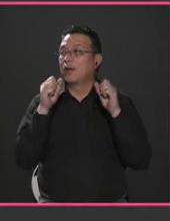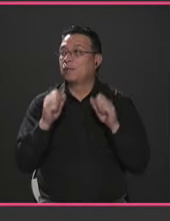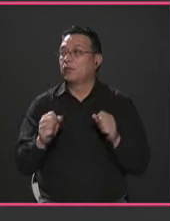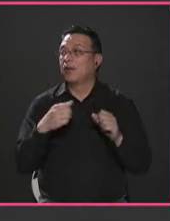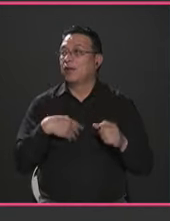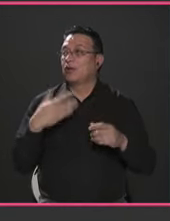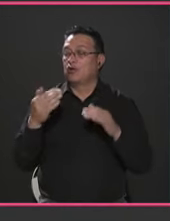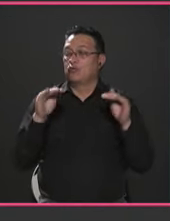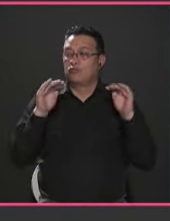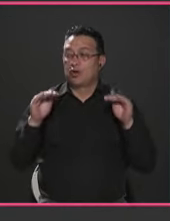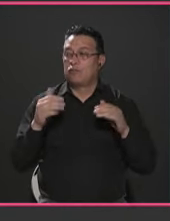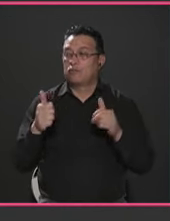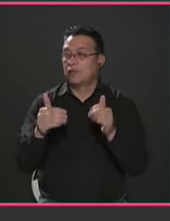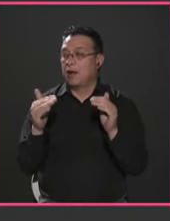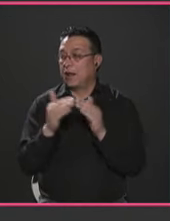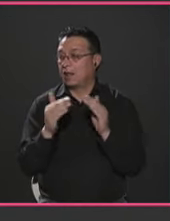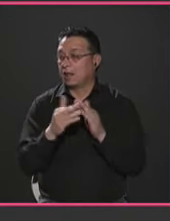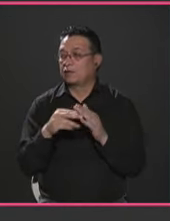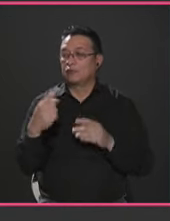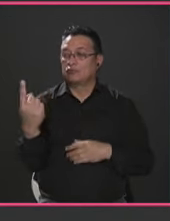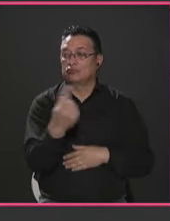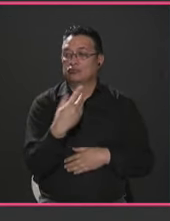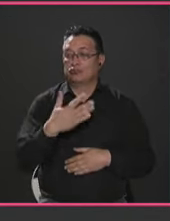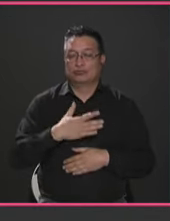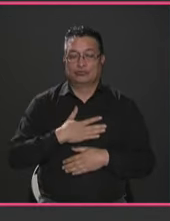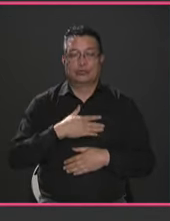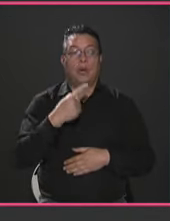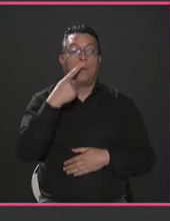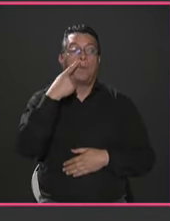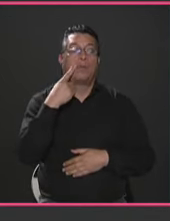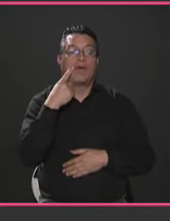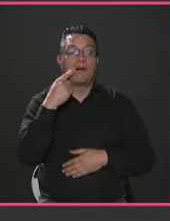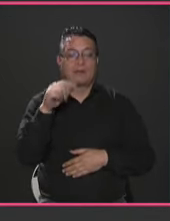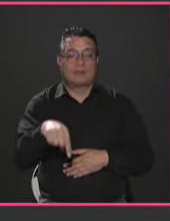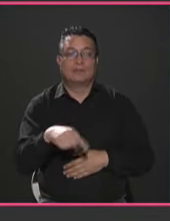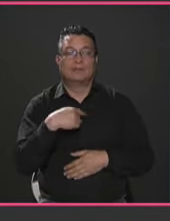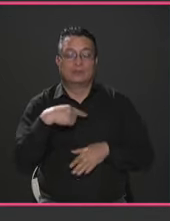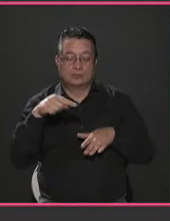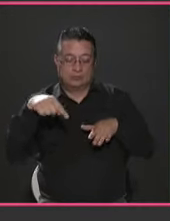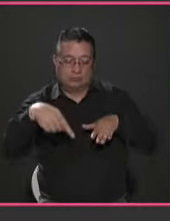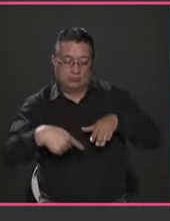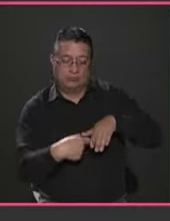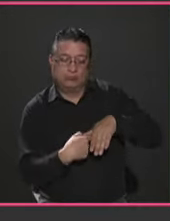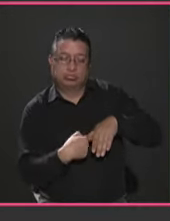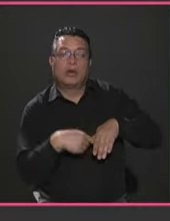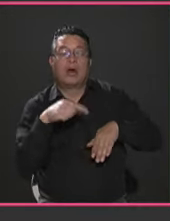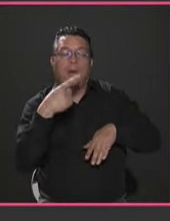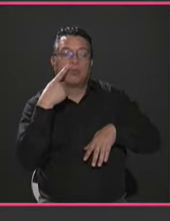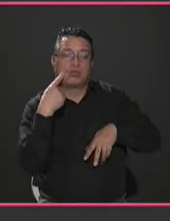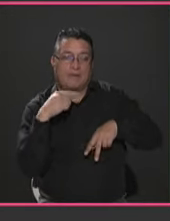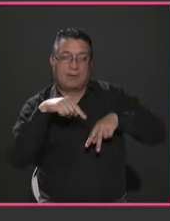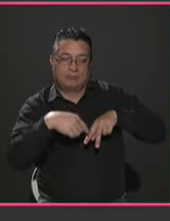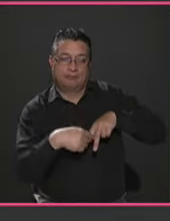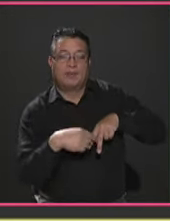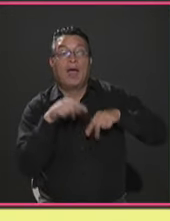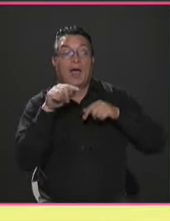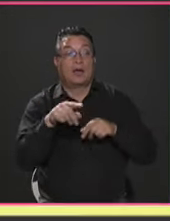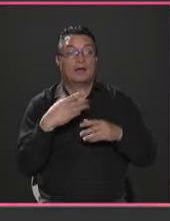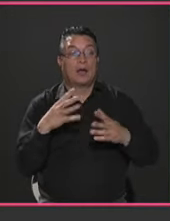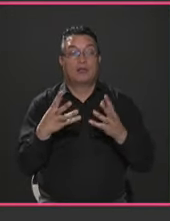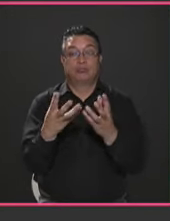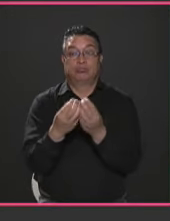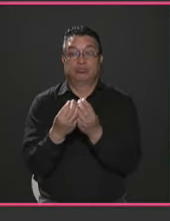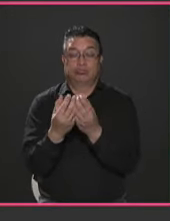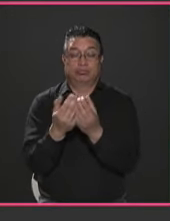comodidad de su casa una autotoma de muestra vaginal esto ya de por sí descongestiona el sistema de